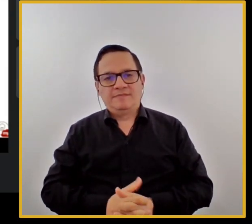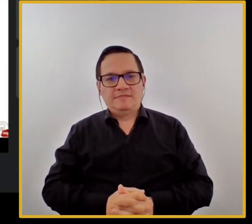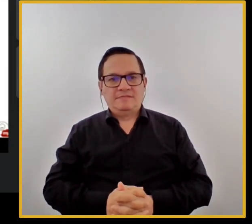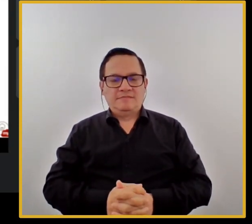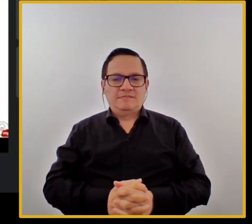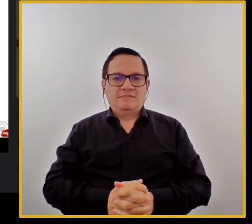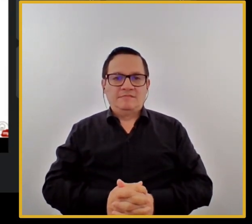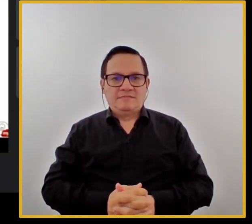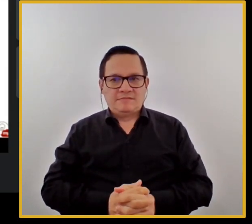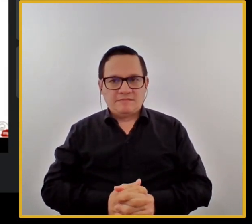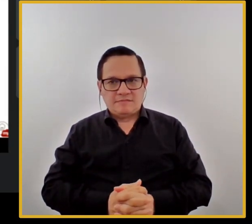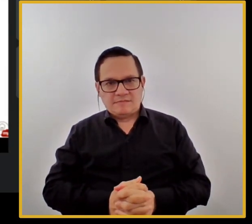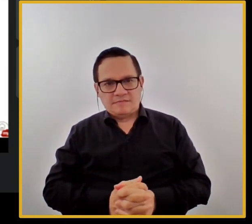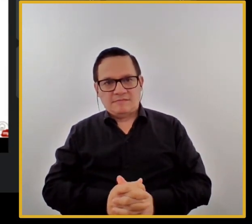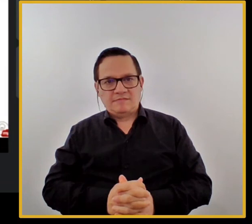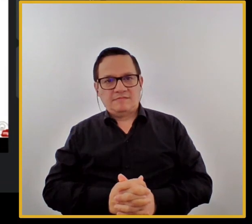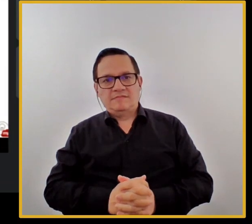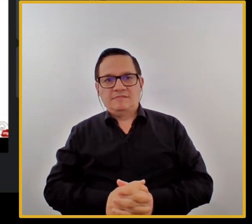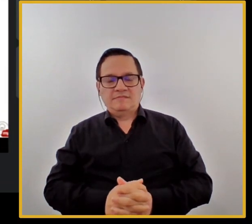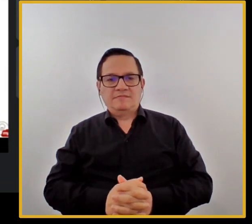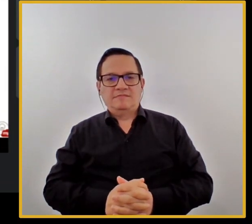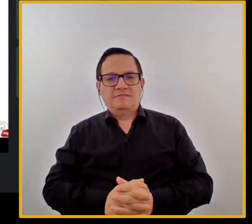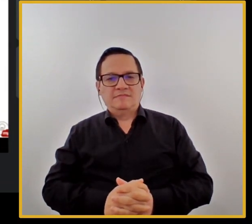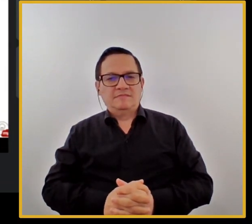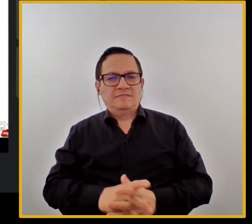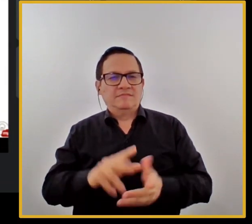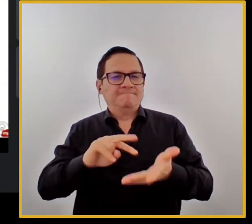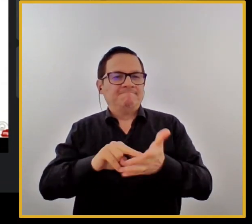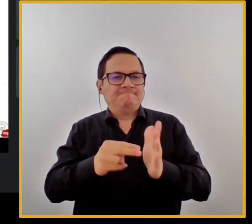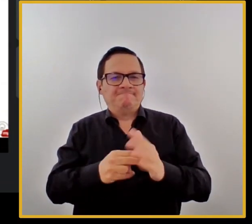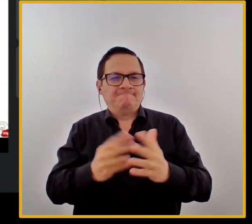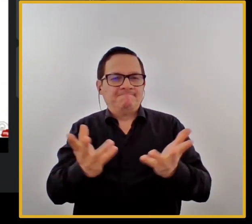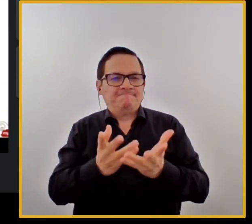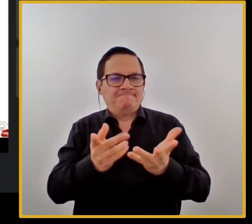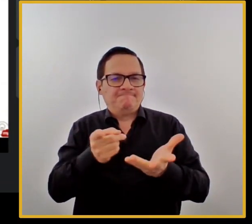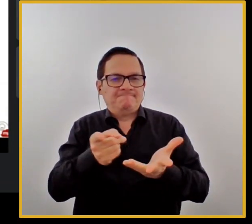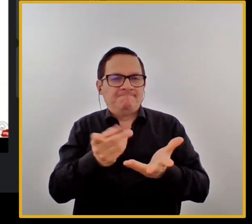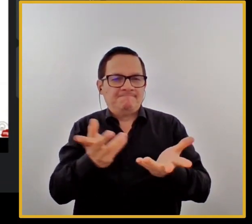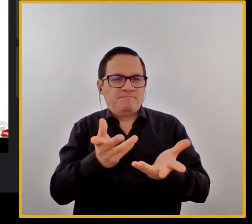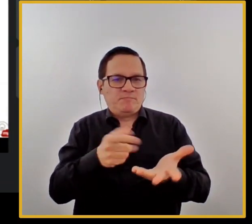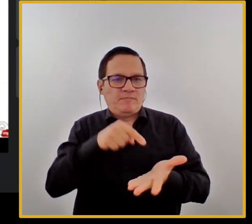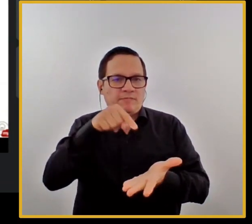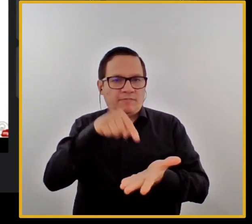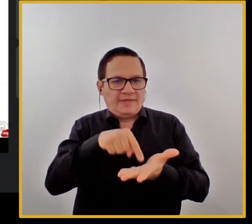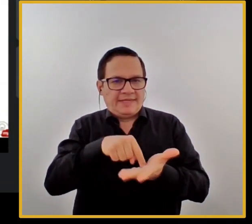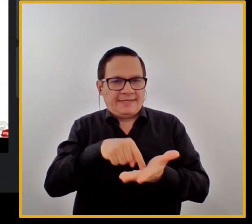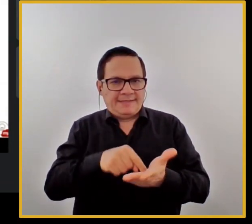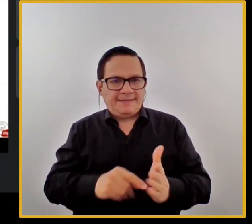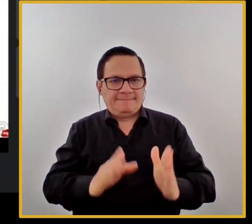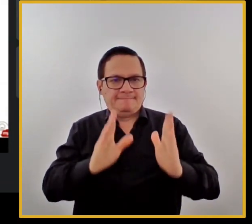pues allí en ambos lados, entonces ¿qué tenemos? Por este lado,